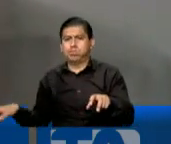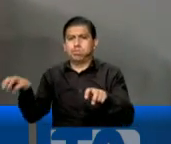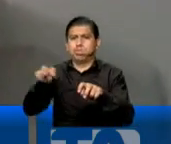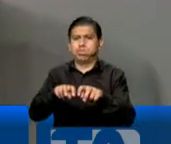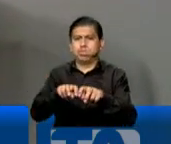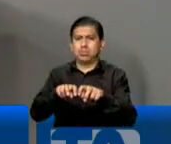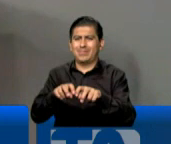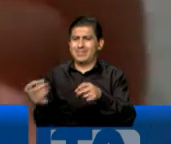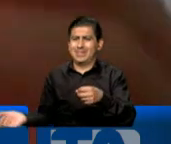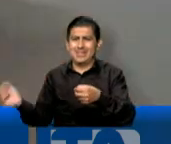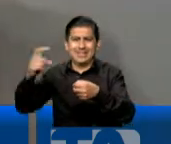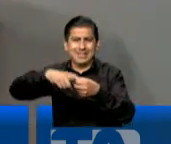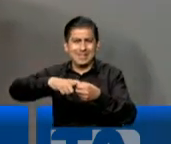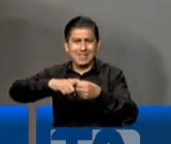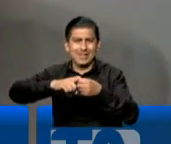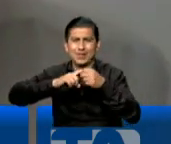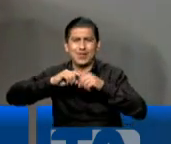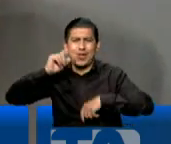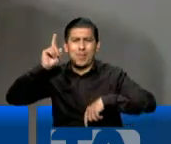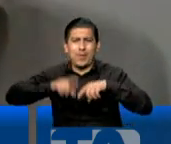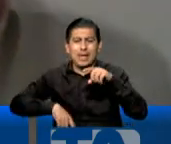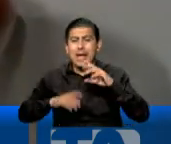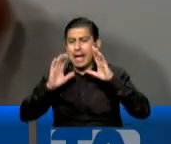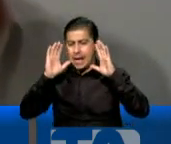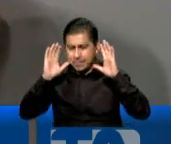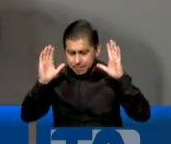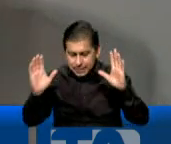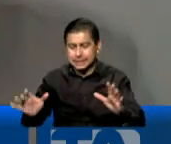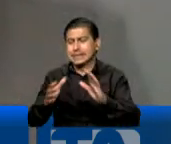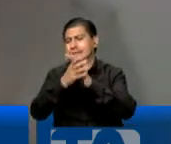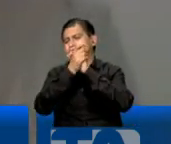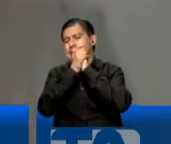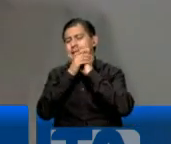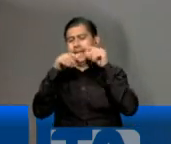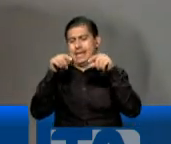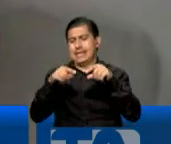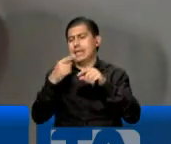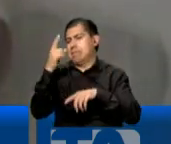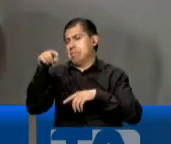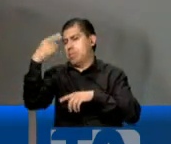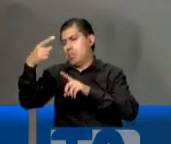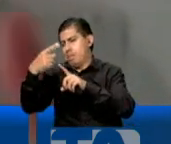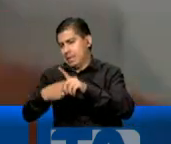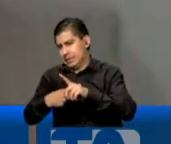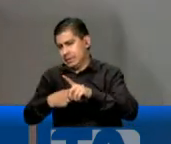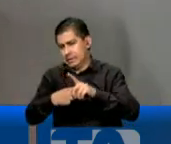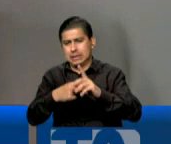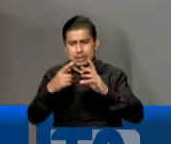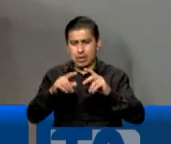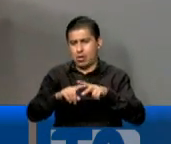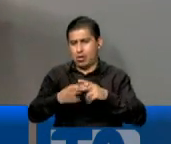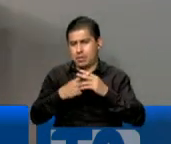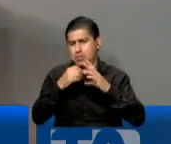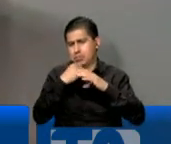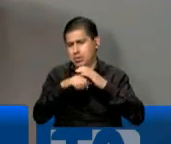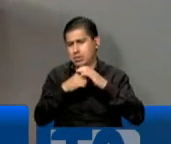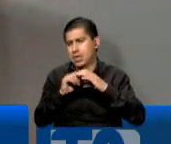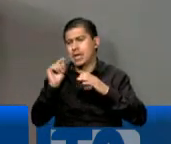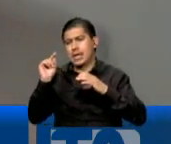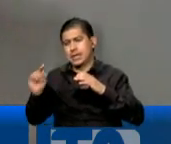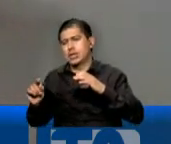No podemos al ciudadano confundirle y decirle, verán, de aquí en un mes arrancamos con la primera fase de